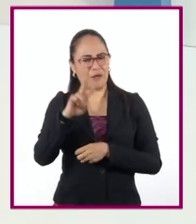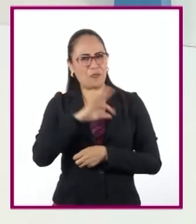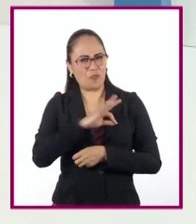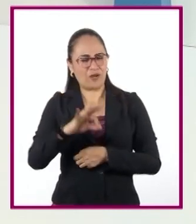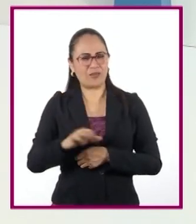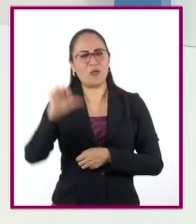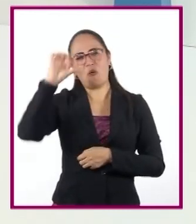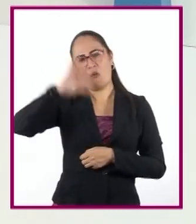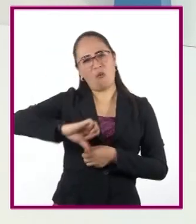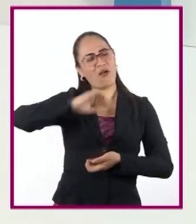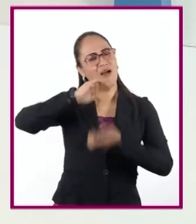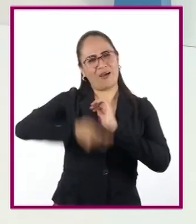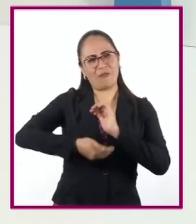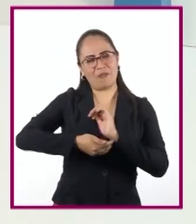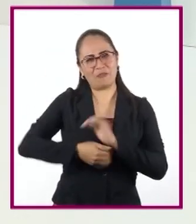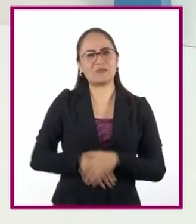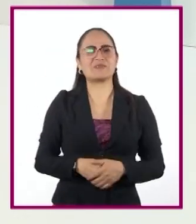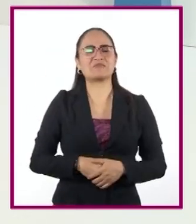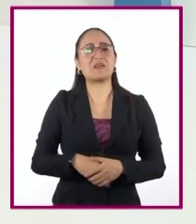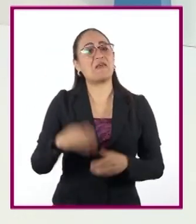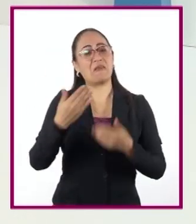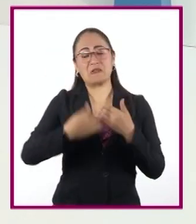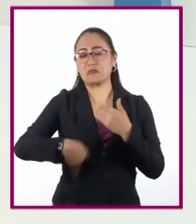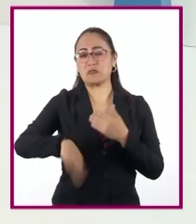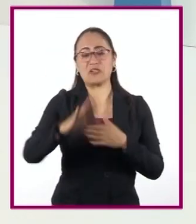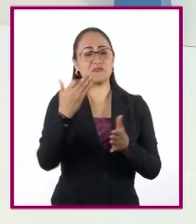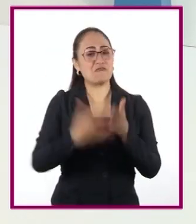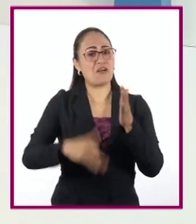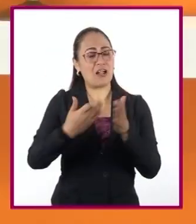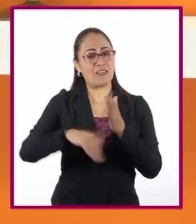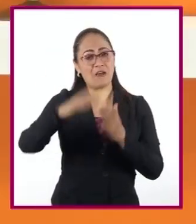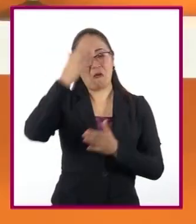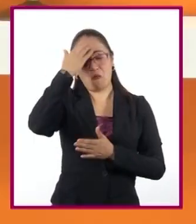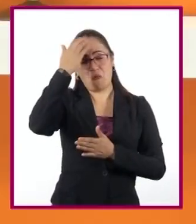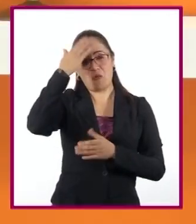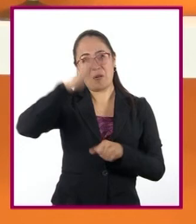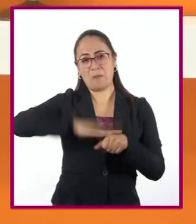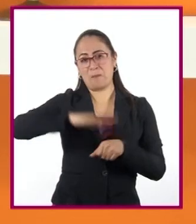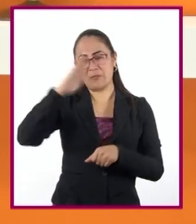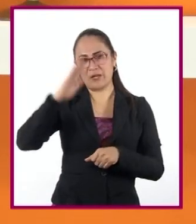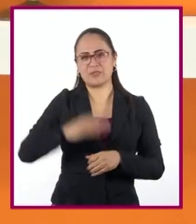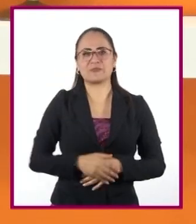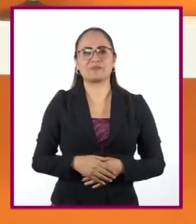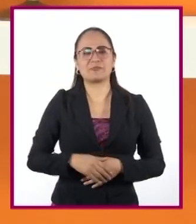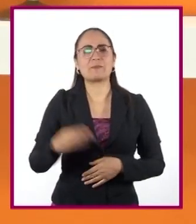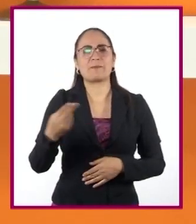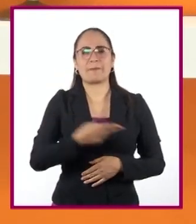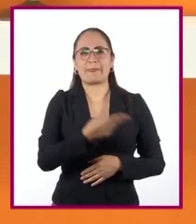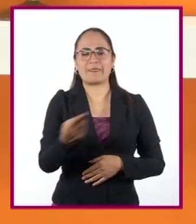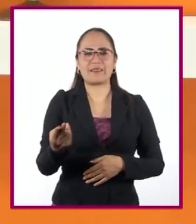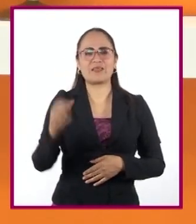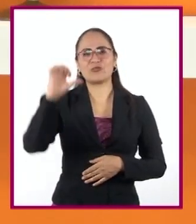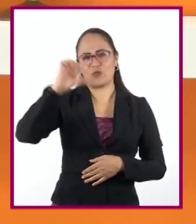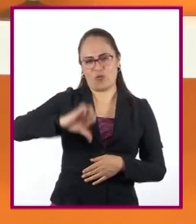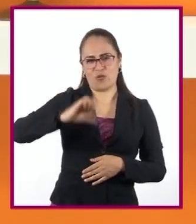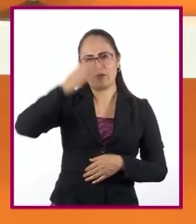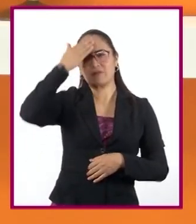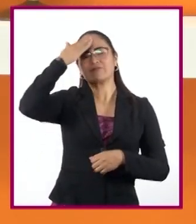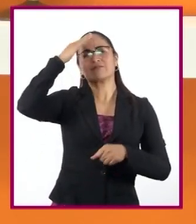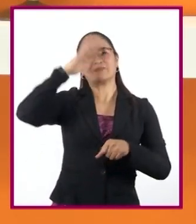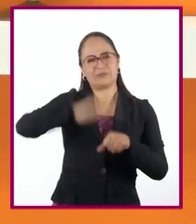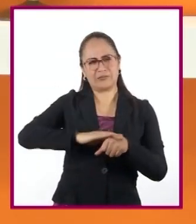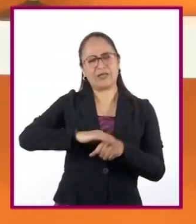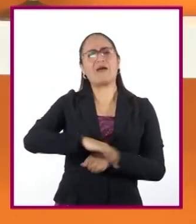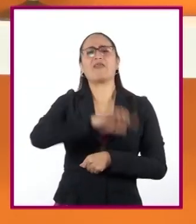hoy, aunque aún nos queda mucho por conocer y explorar. Tengan presente que lo aprendido el día de hoy lo